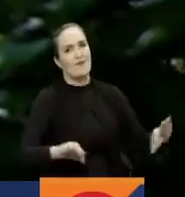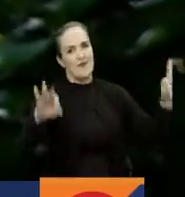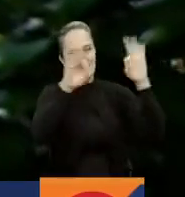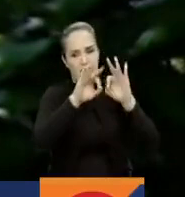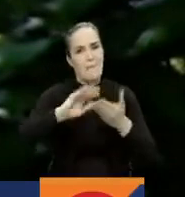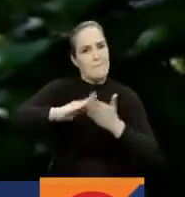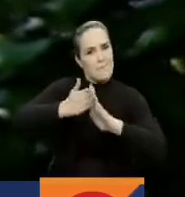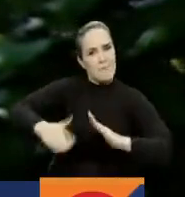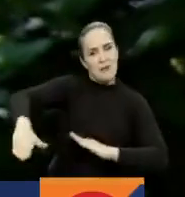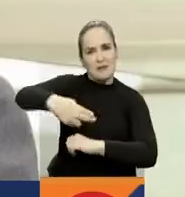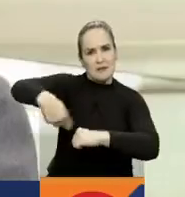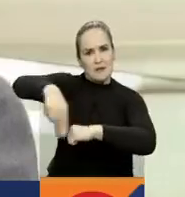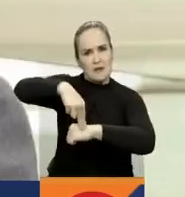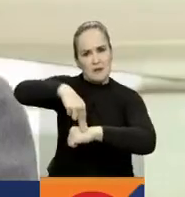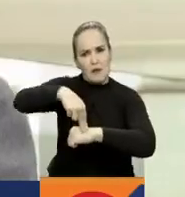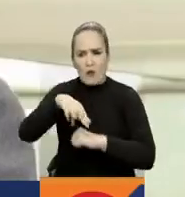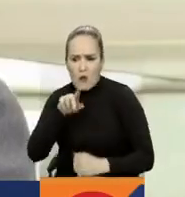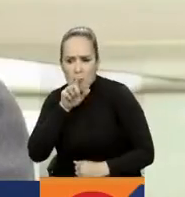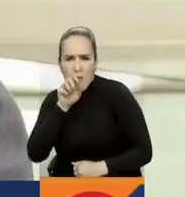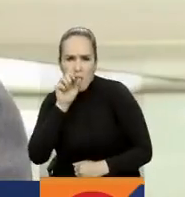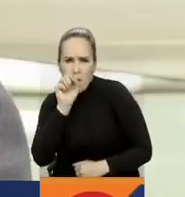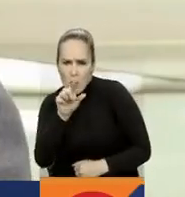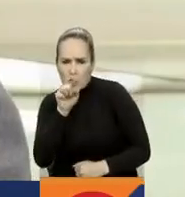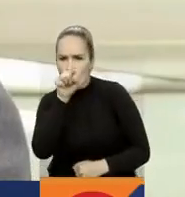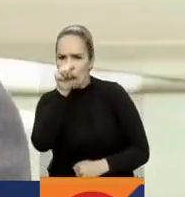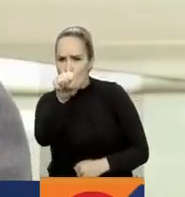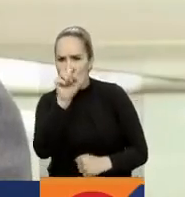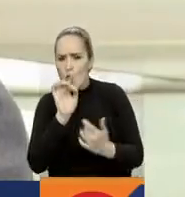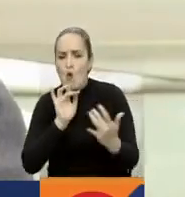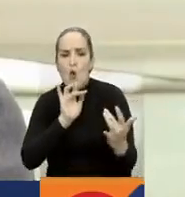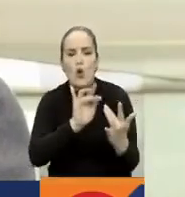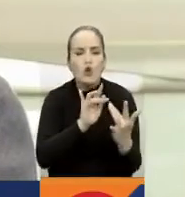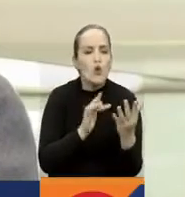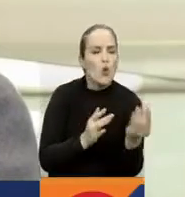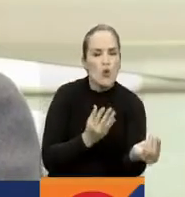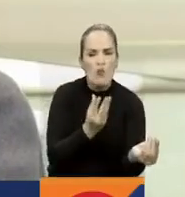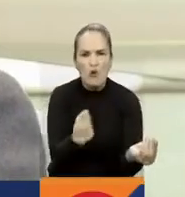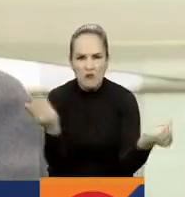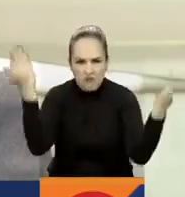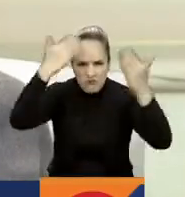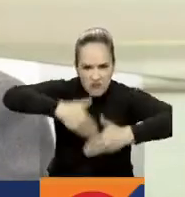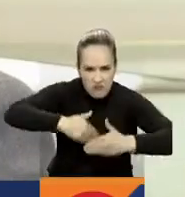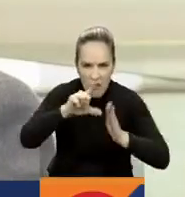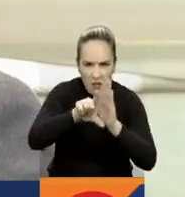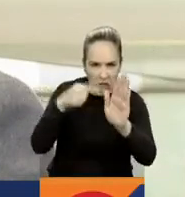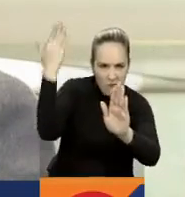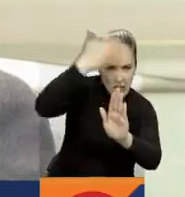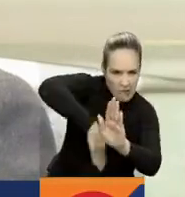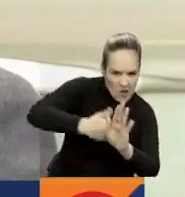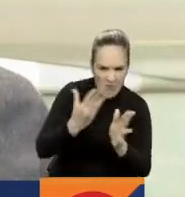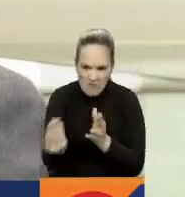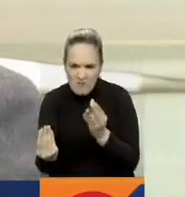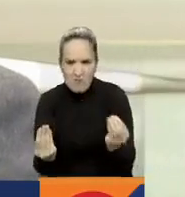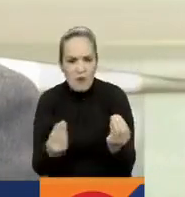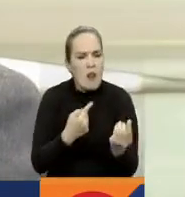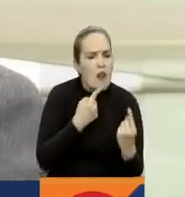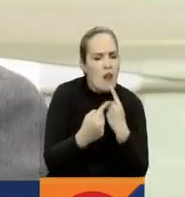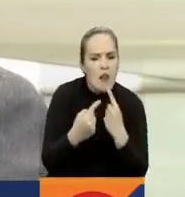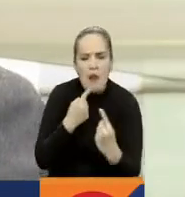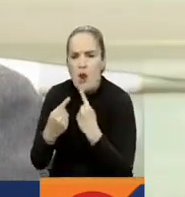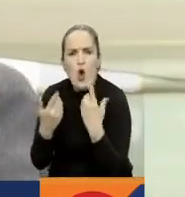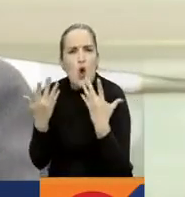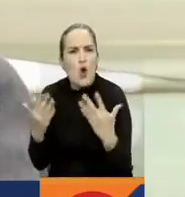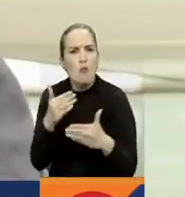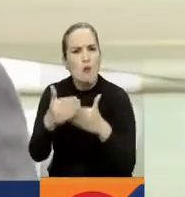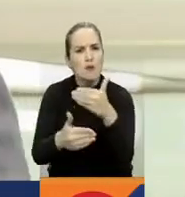van a iniciar esos contactos con estas agrupaciones para llegar a lo que el presidente Gustavo Petro ha llamado la paz total y que usted